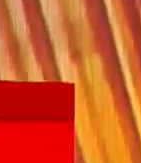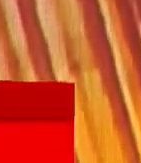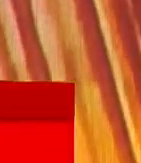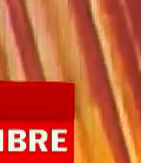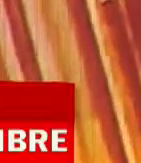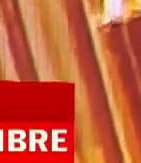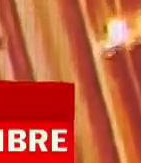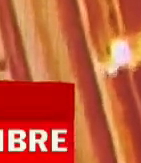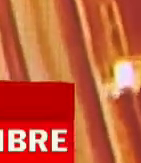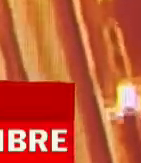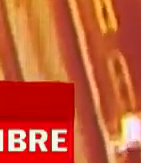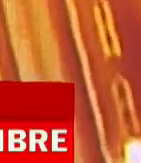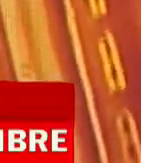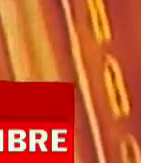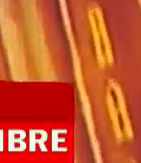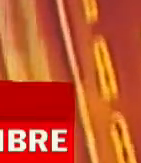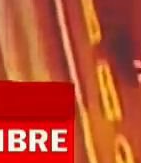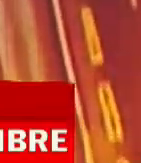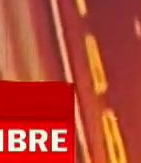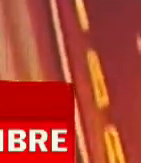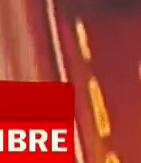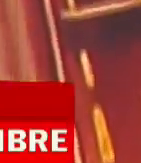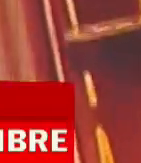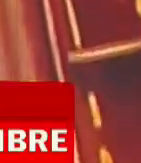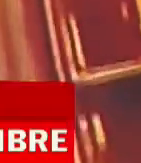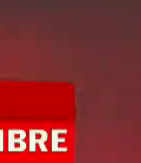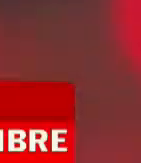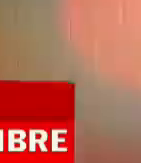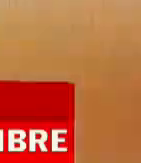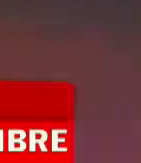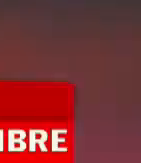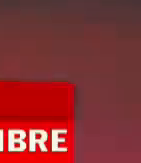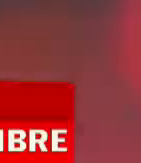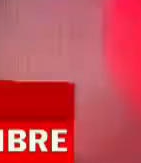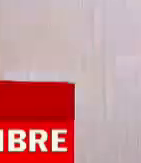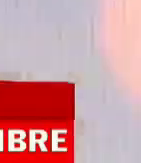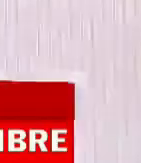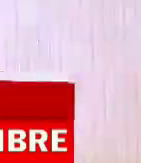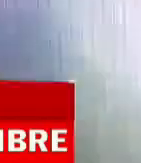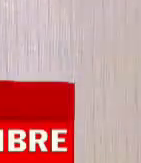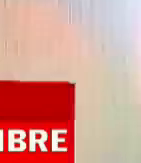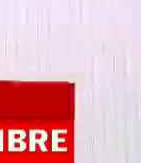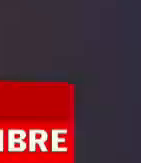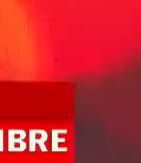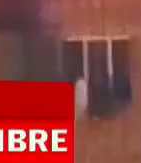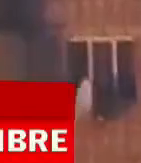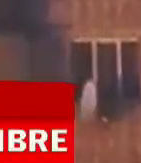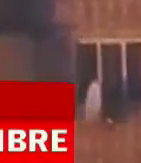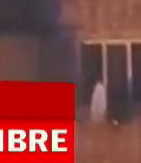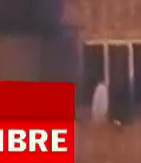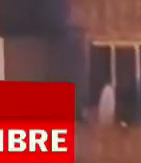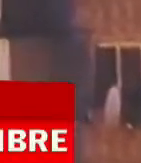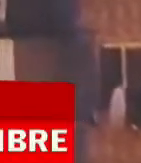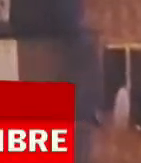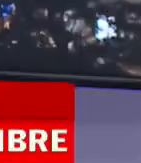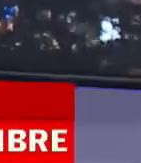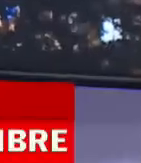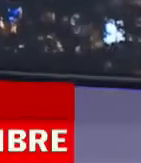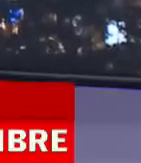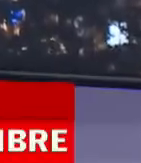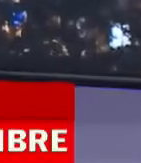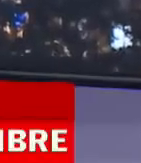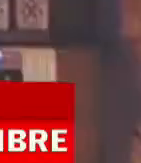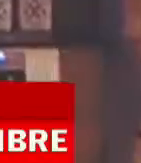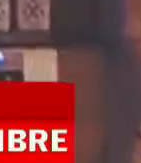Muy buenas noches, bienvenidos a Terapia de Noticias. Bueno, anuncio número 13, miren qué número, Daniel Santa Cruz.